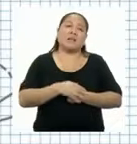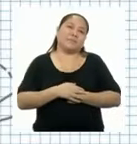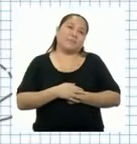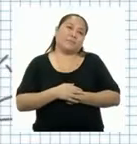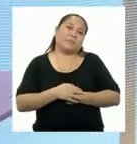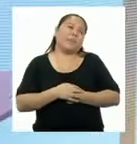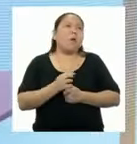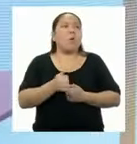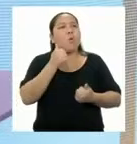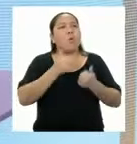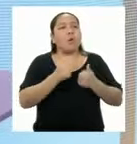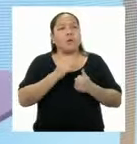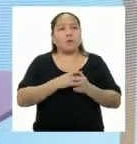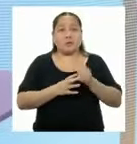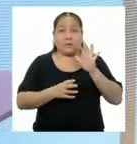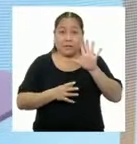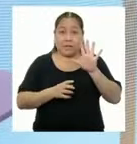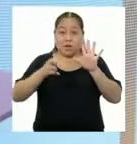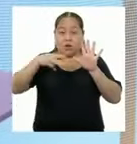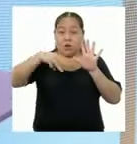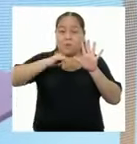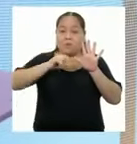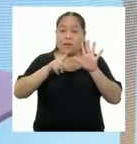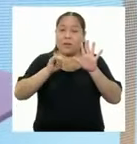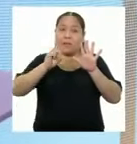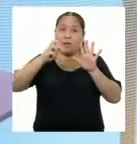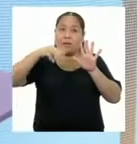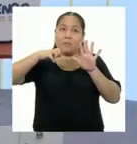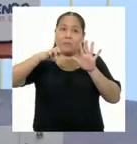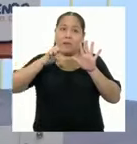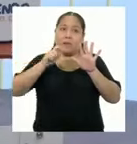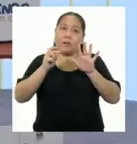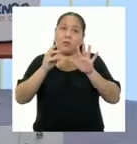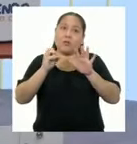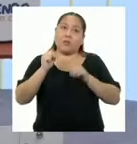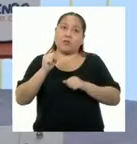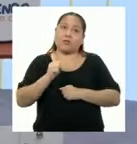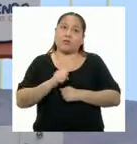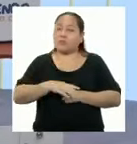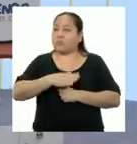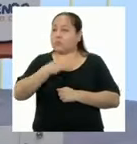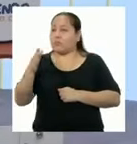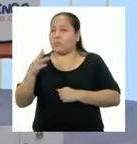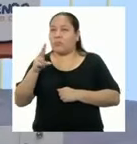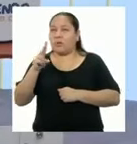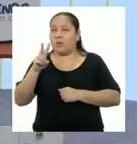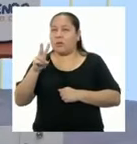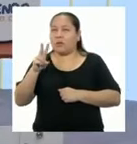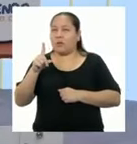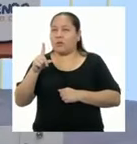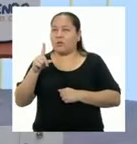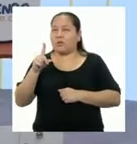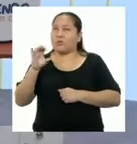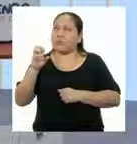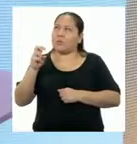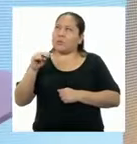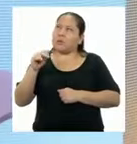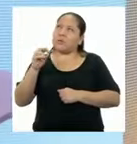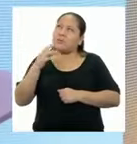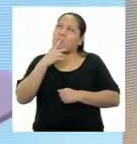tienen tus datos? 5 milímetros, 21 centímetros, milímetros,